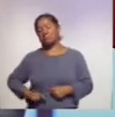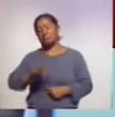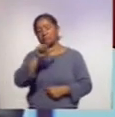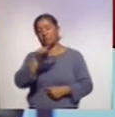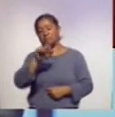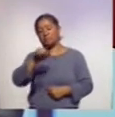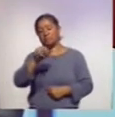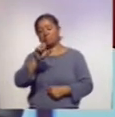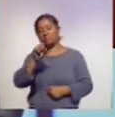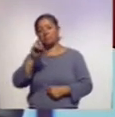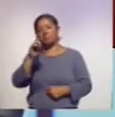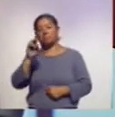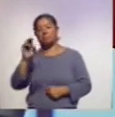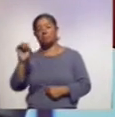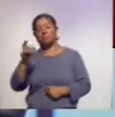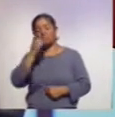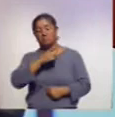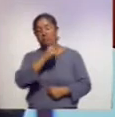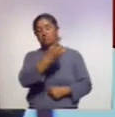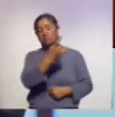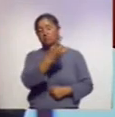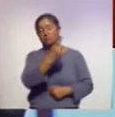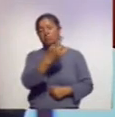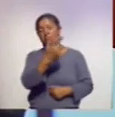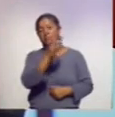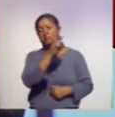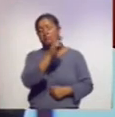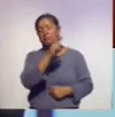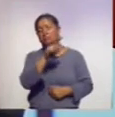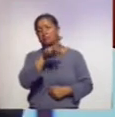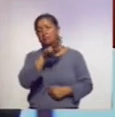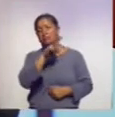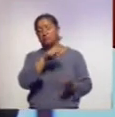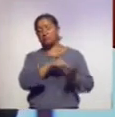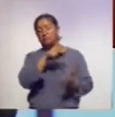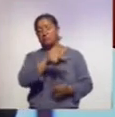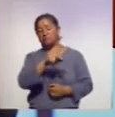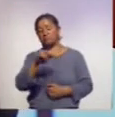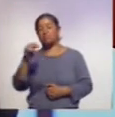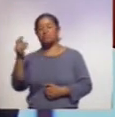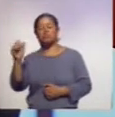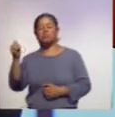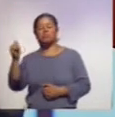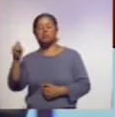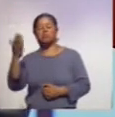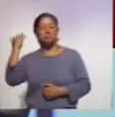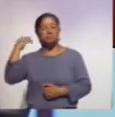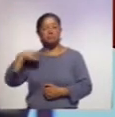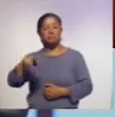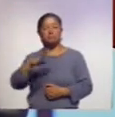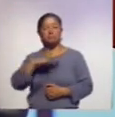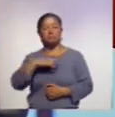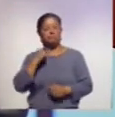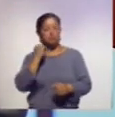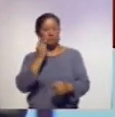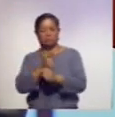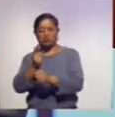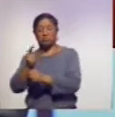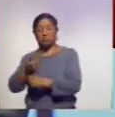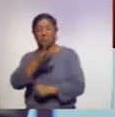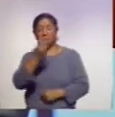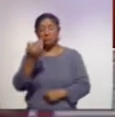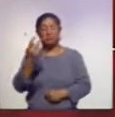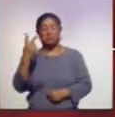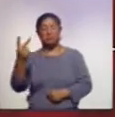Encina Rodríguez, informó que del 1 de diciembre de 2018 al 23 de agosto pasado se han identificado 352 sitios de inhumación ilegales